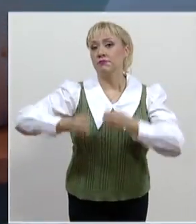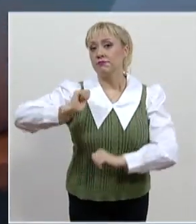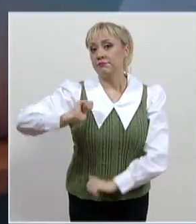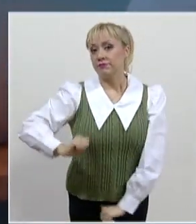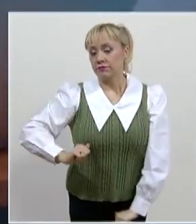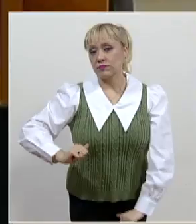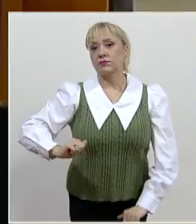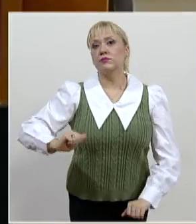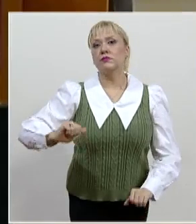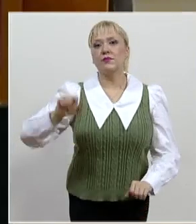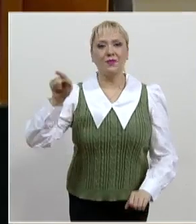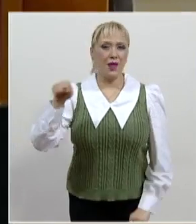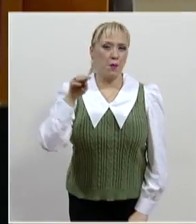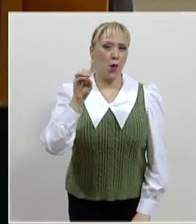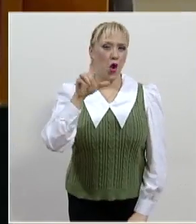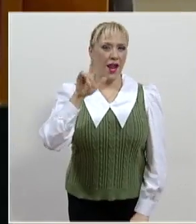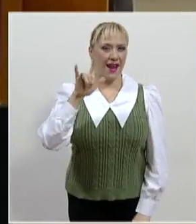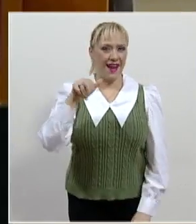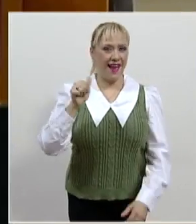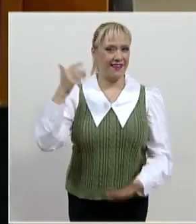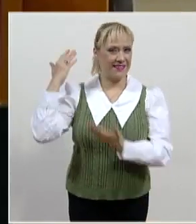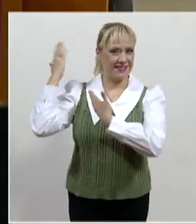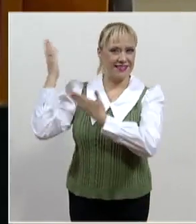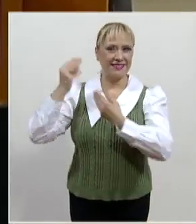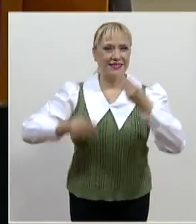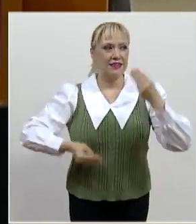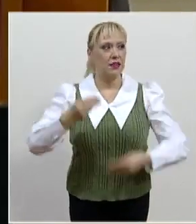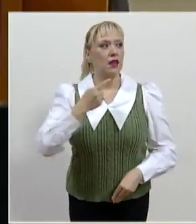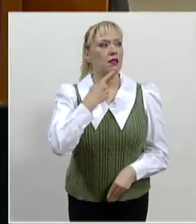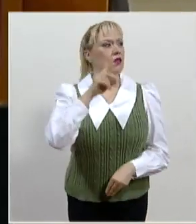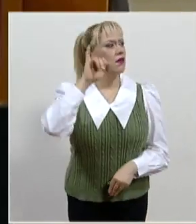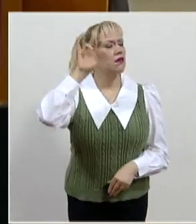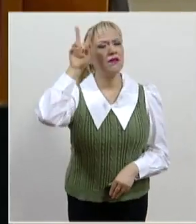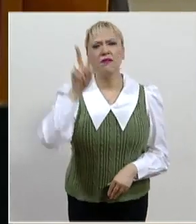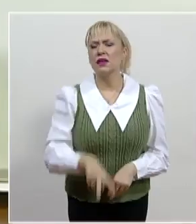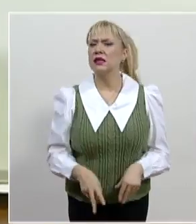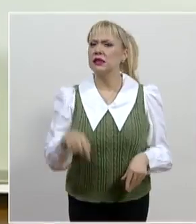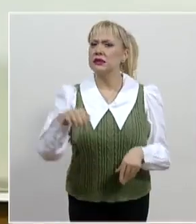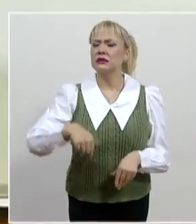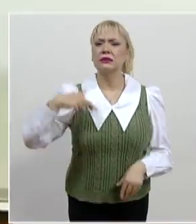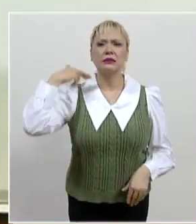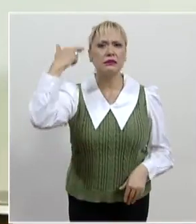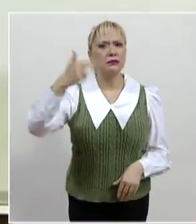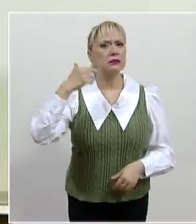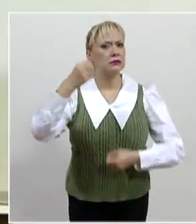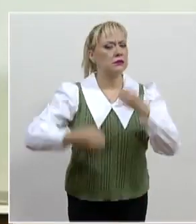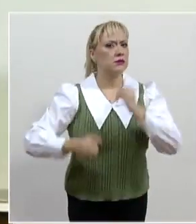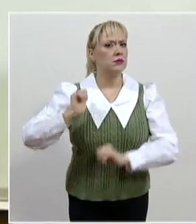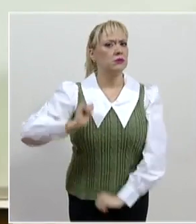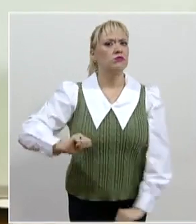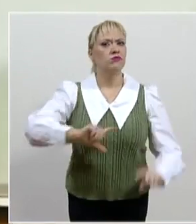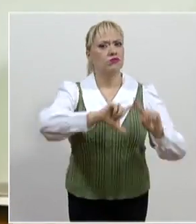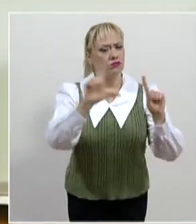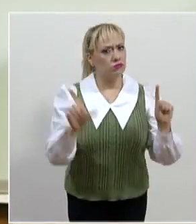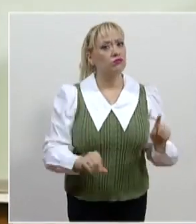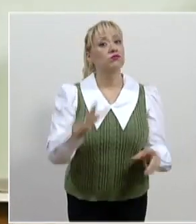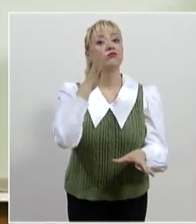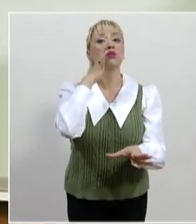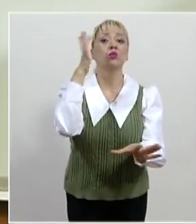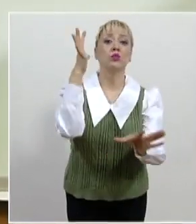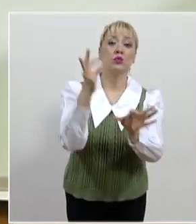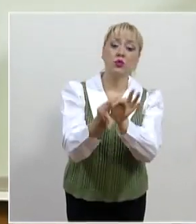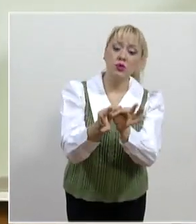uno de sus integrantes, Sergio Javier Molina Martínez, manifestó que es precisamente el Poder Judicial de la Federación el que está comprometido